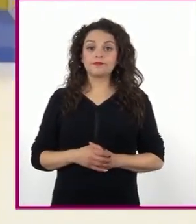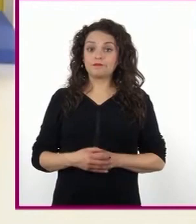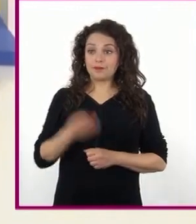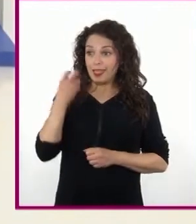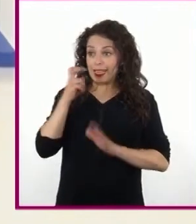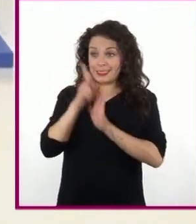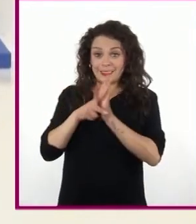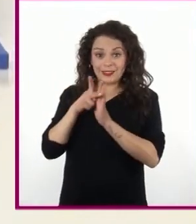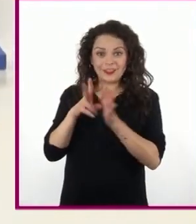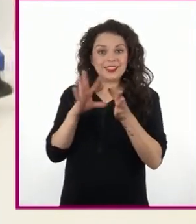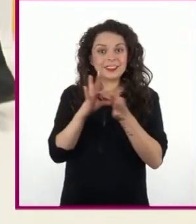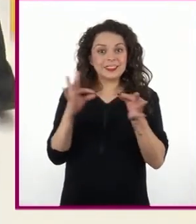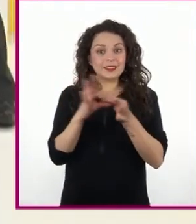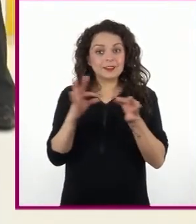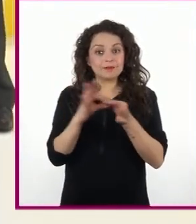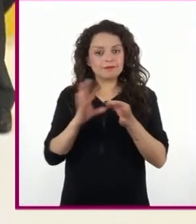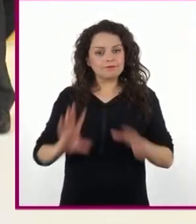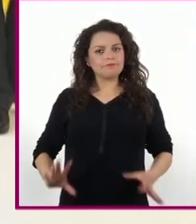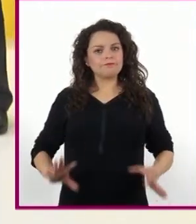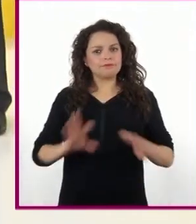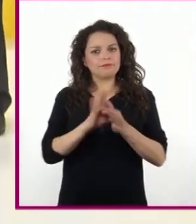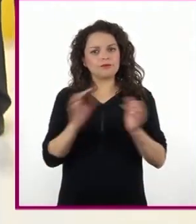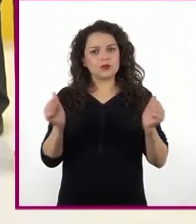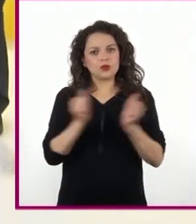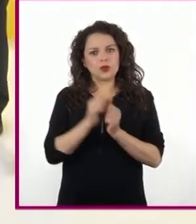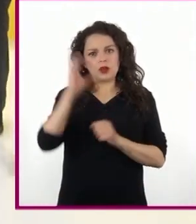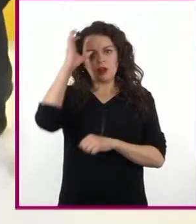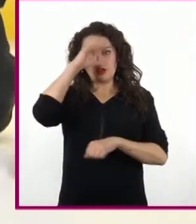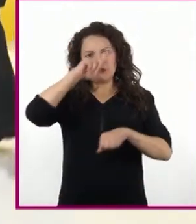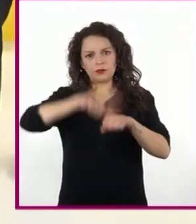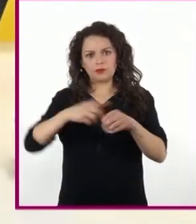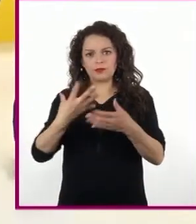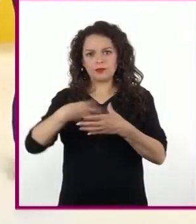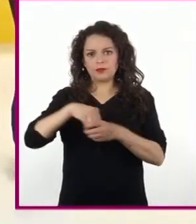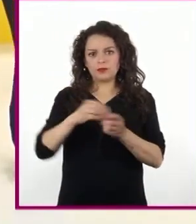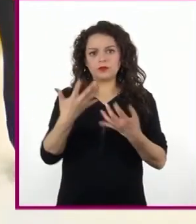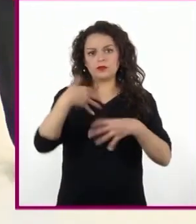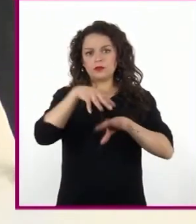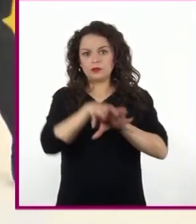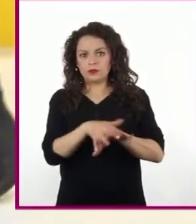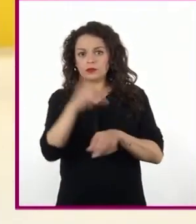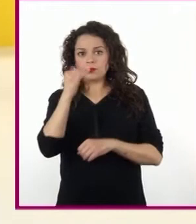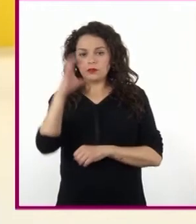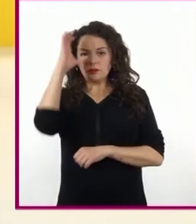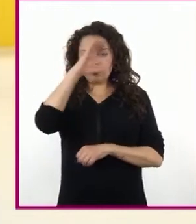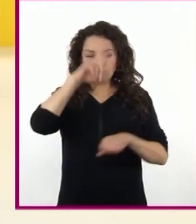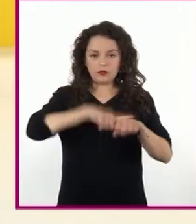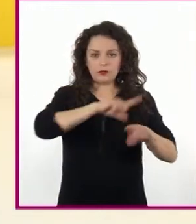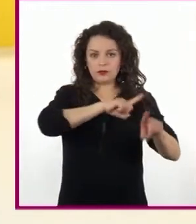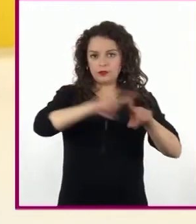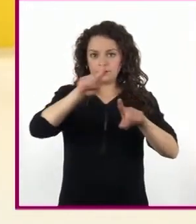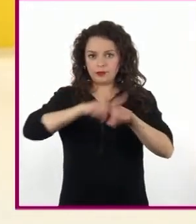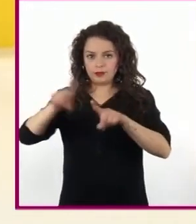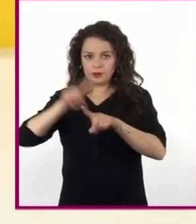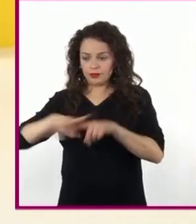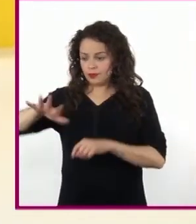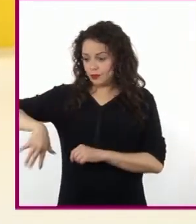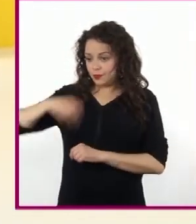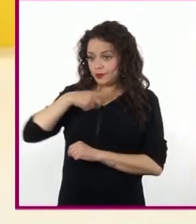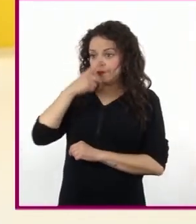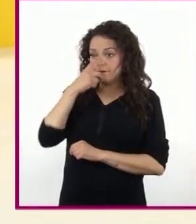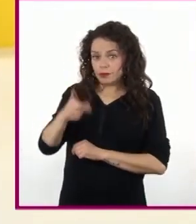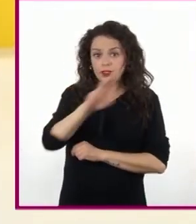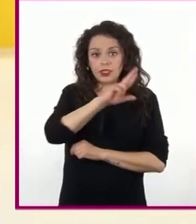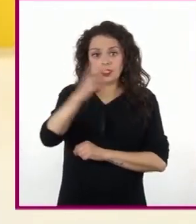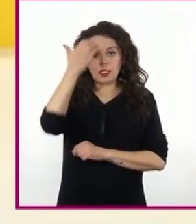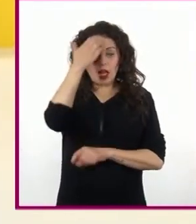el video tiene relación con la cultura incluyente e intercultural. Como anticipé, reconocer las